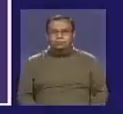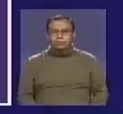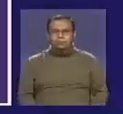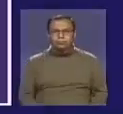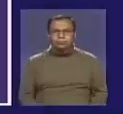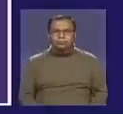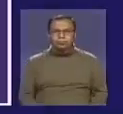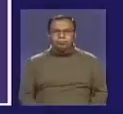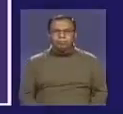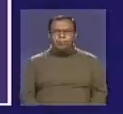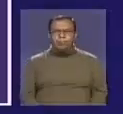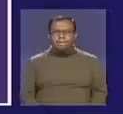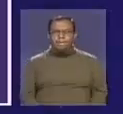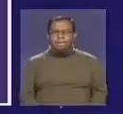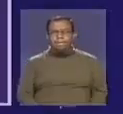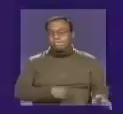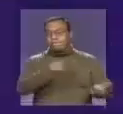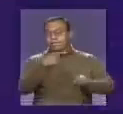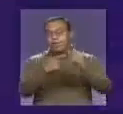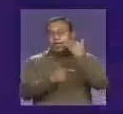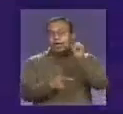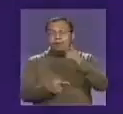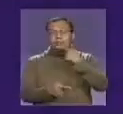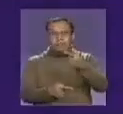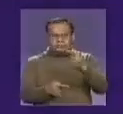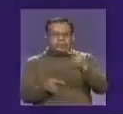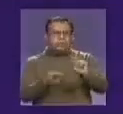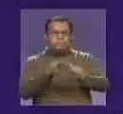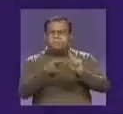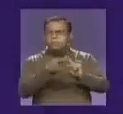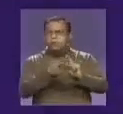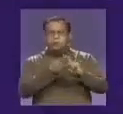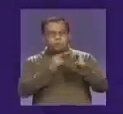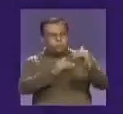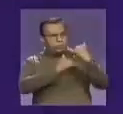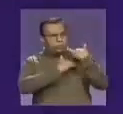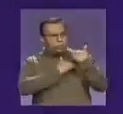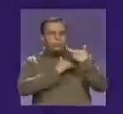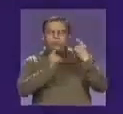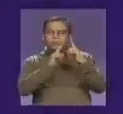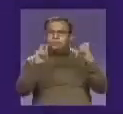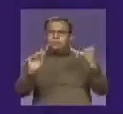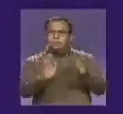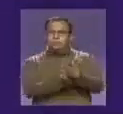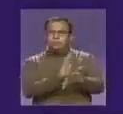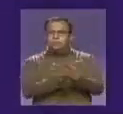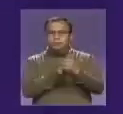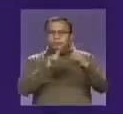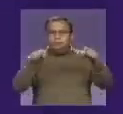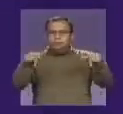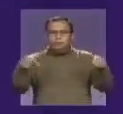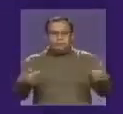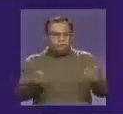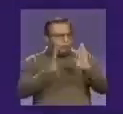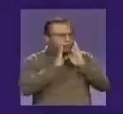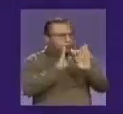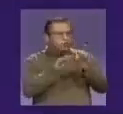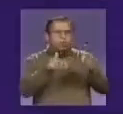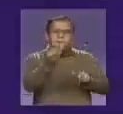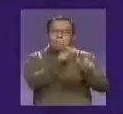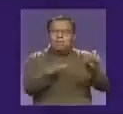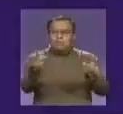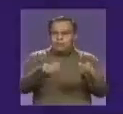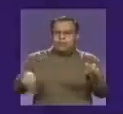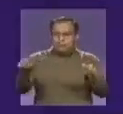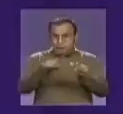Yo siento que lo primero hay que reconocer la responsabilidad que tenemos todos en la atención de las personas en